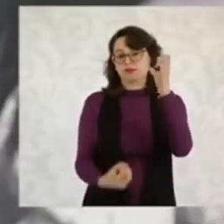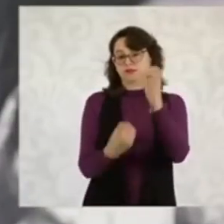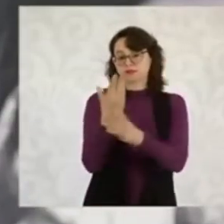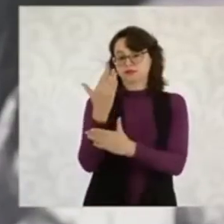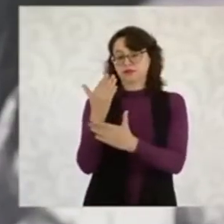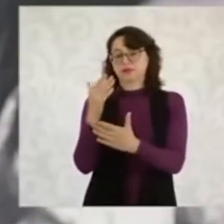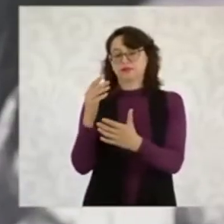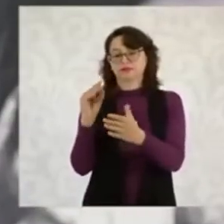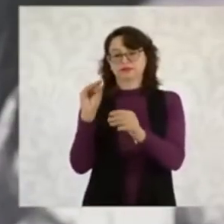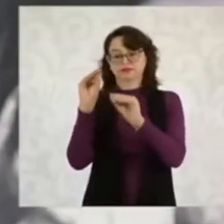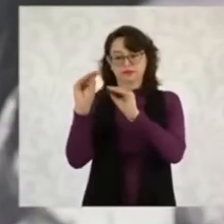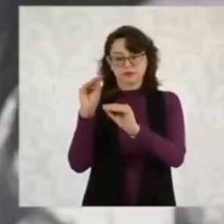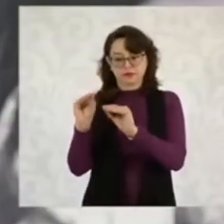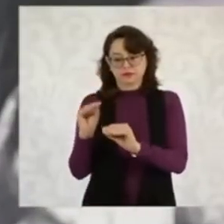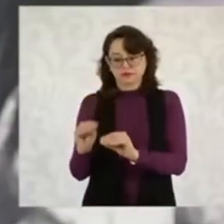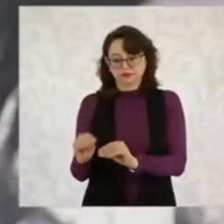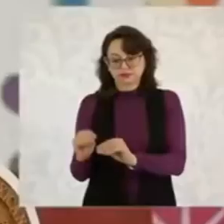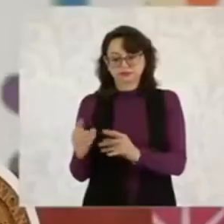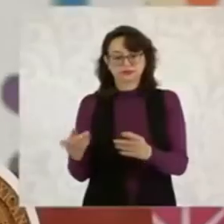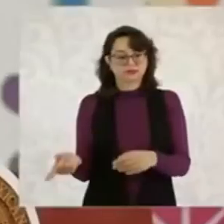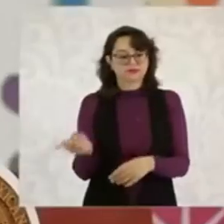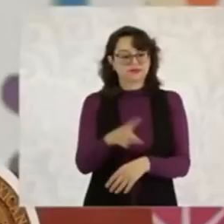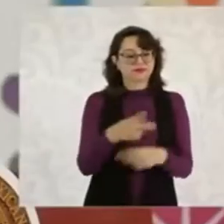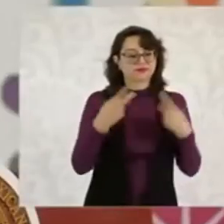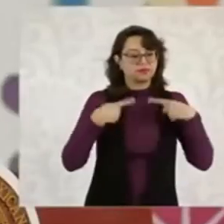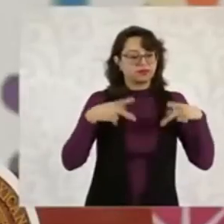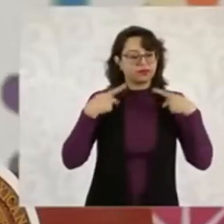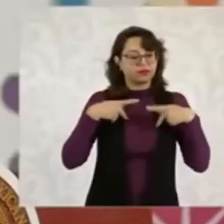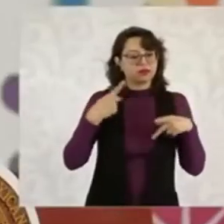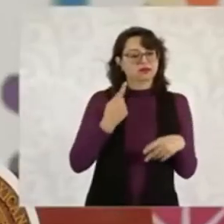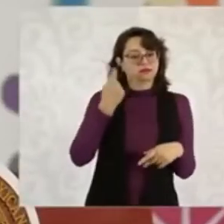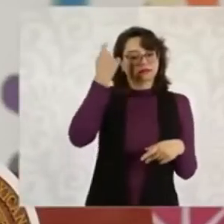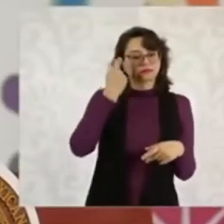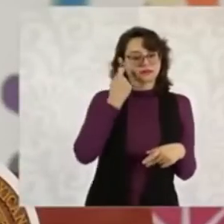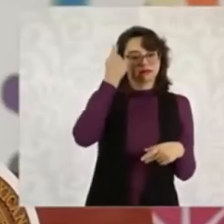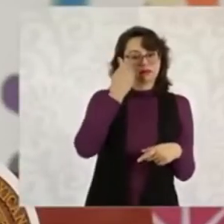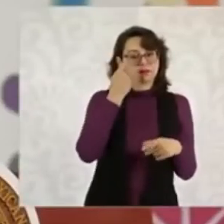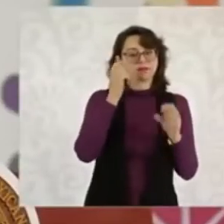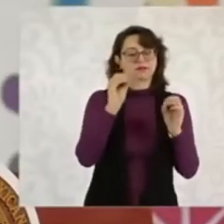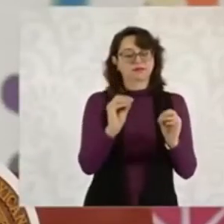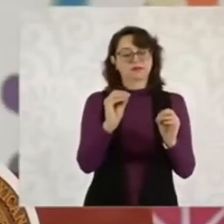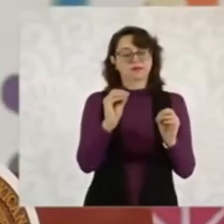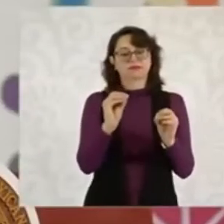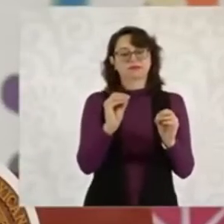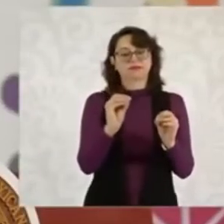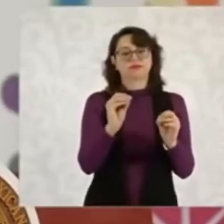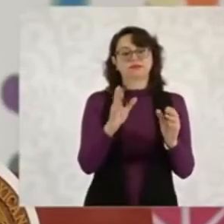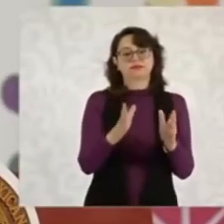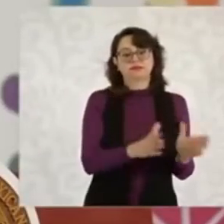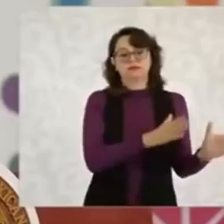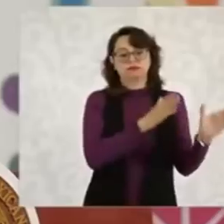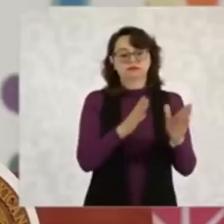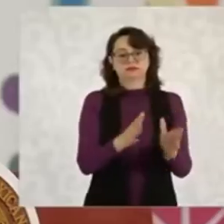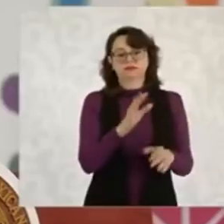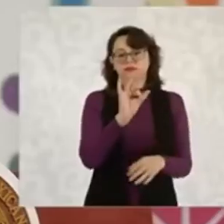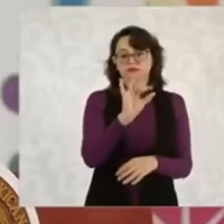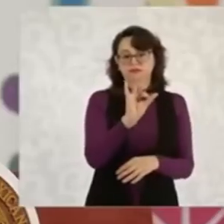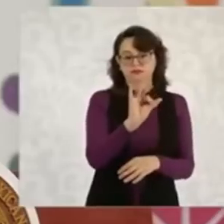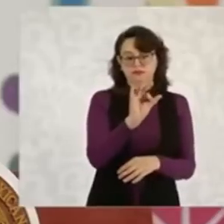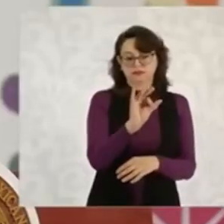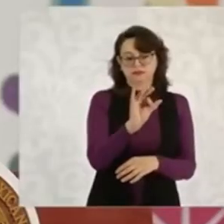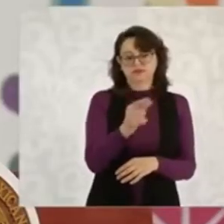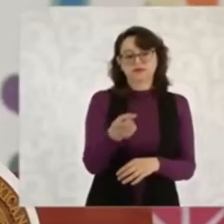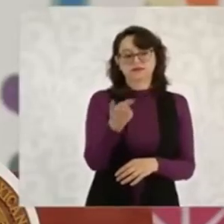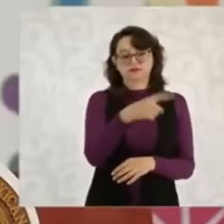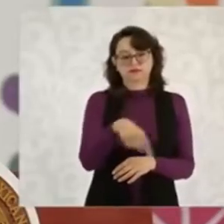por ejemplo, de personas pensionadas o quienes coticen por una subcuenta en la modalidad 40 podrán seguir trabajando también